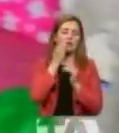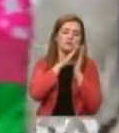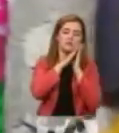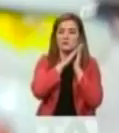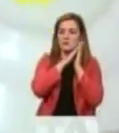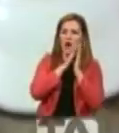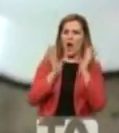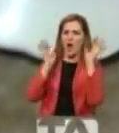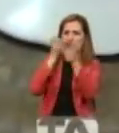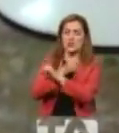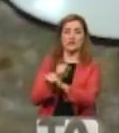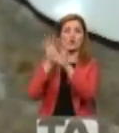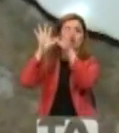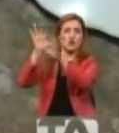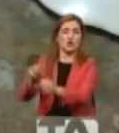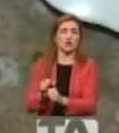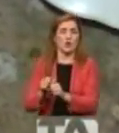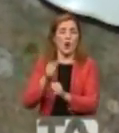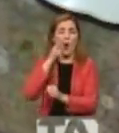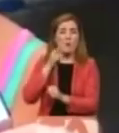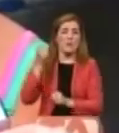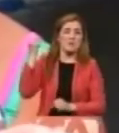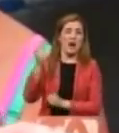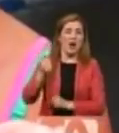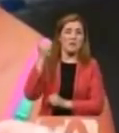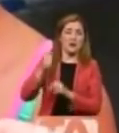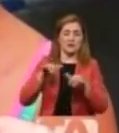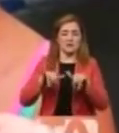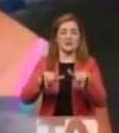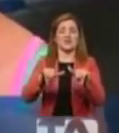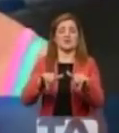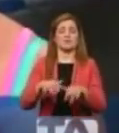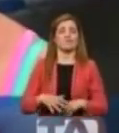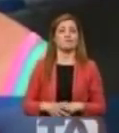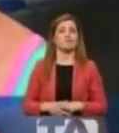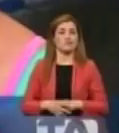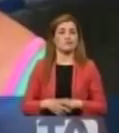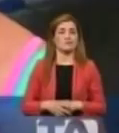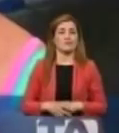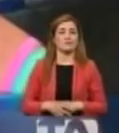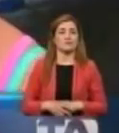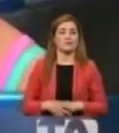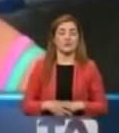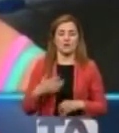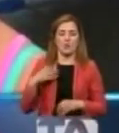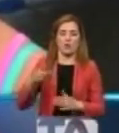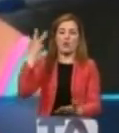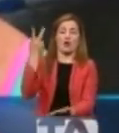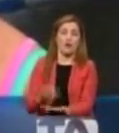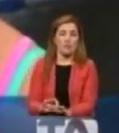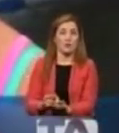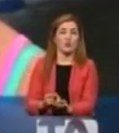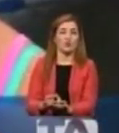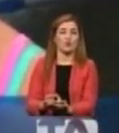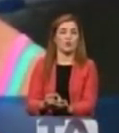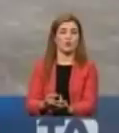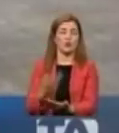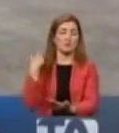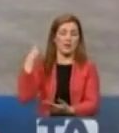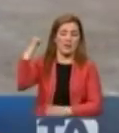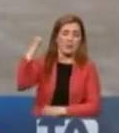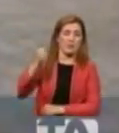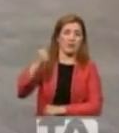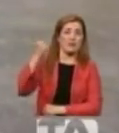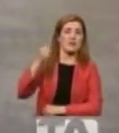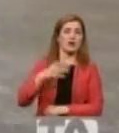para socorrerla y el agresor continuaba atacándole. Todavía la siguió atacar y acá la hizo caer y ahí fue que le dañó la espalda.